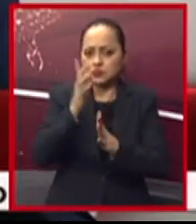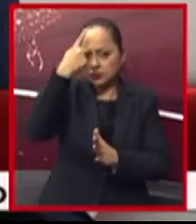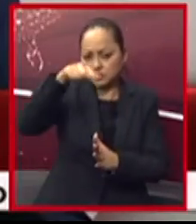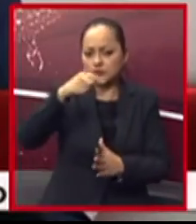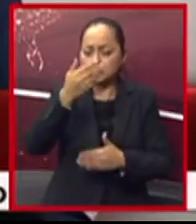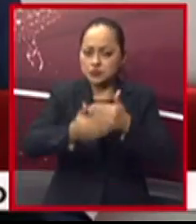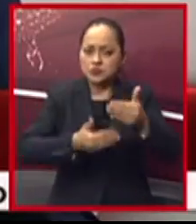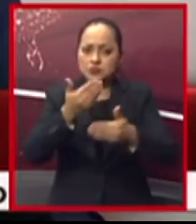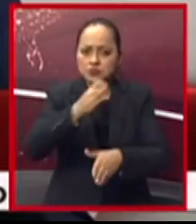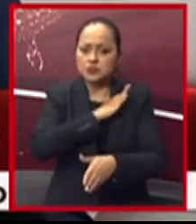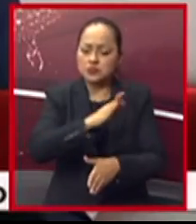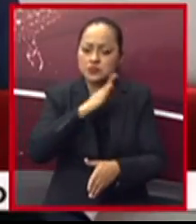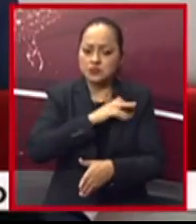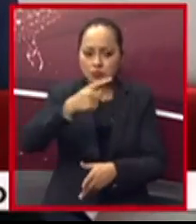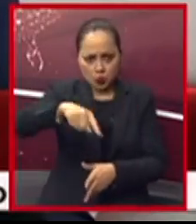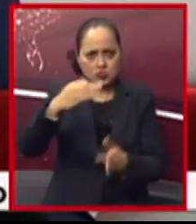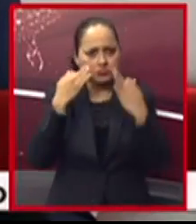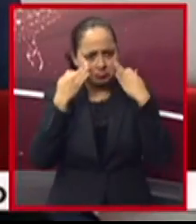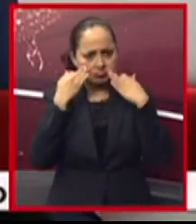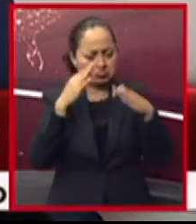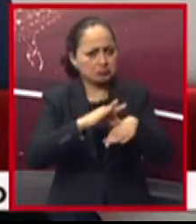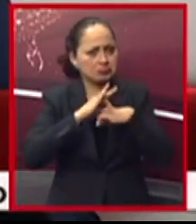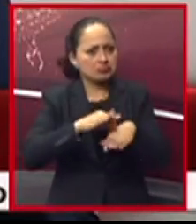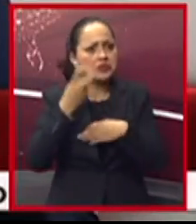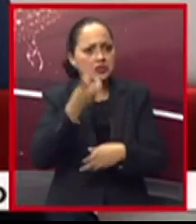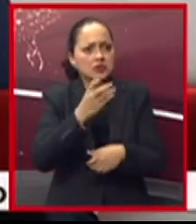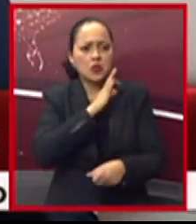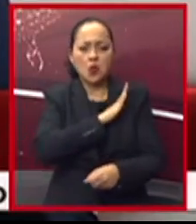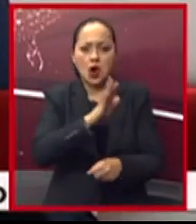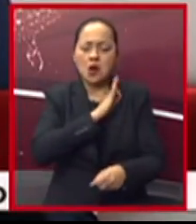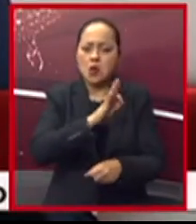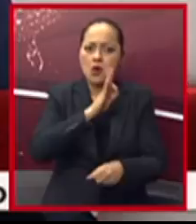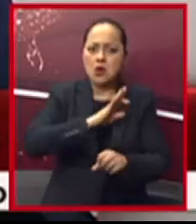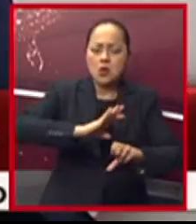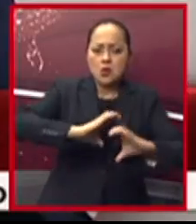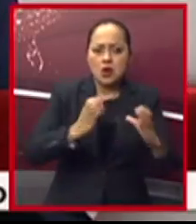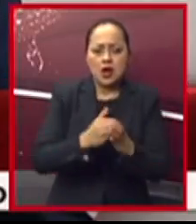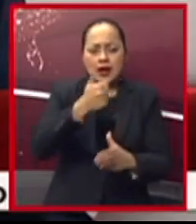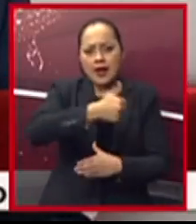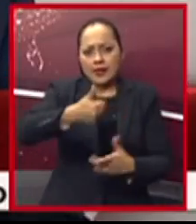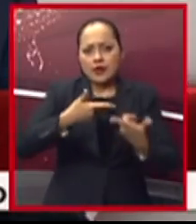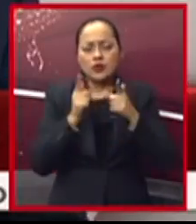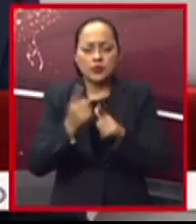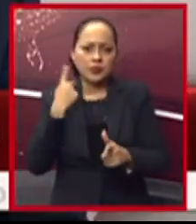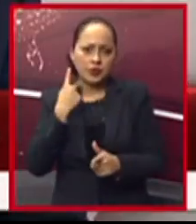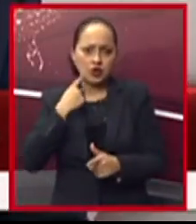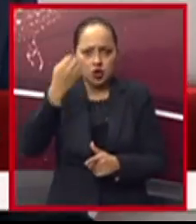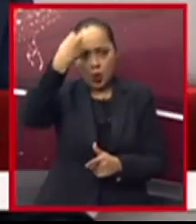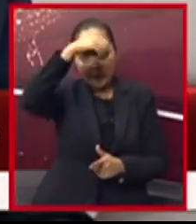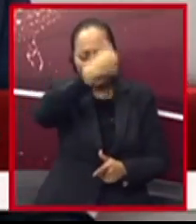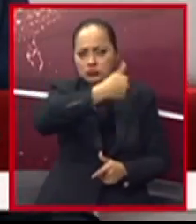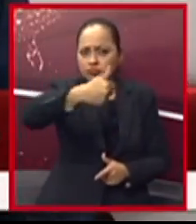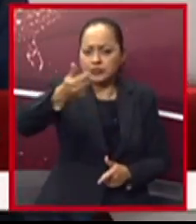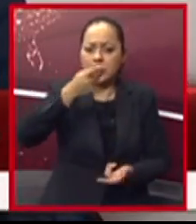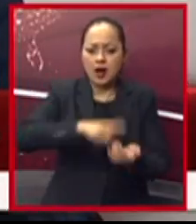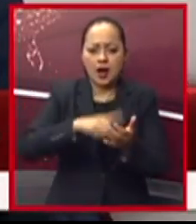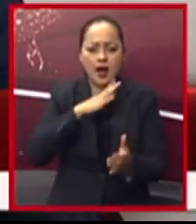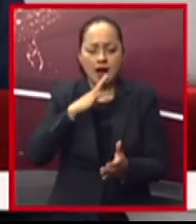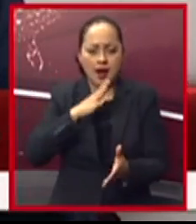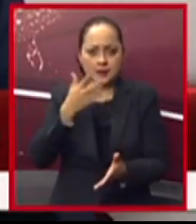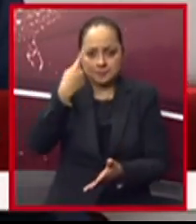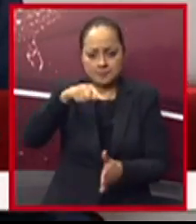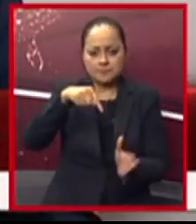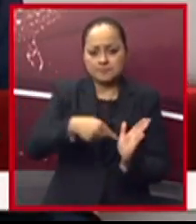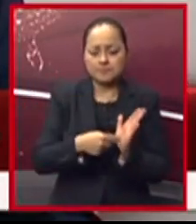esto transite y ustedes serán testigos de las posiciones que cada partido político, cada grupo parlamentario habrá de asumir en